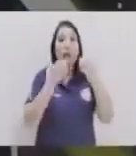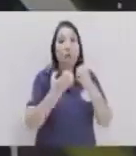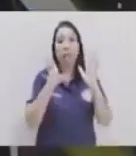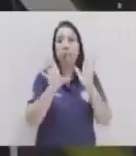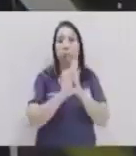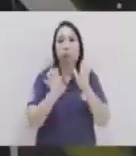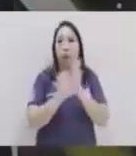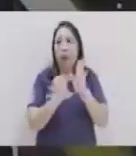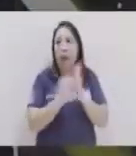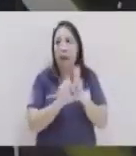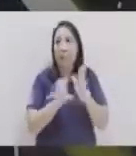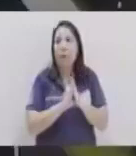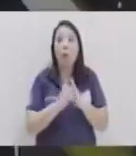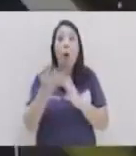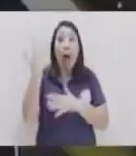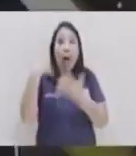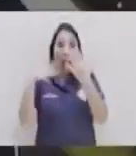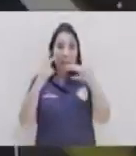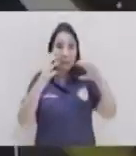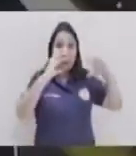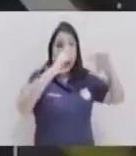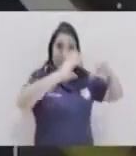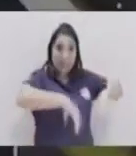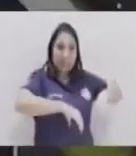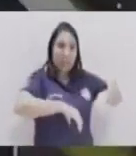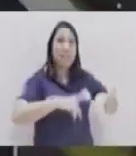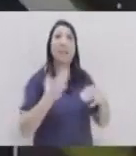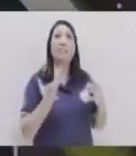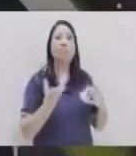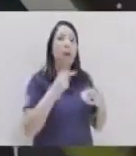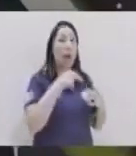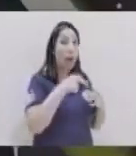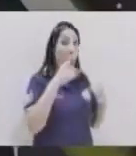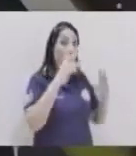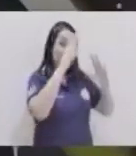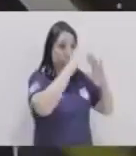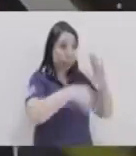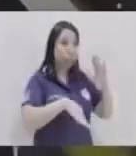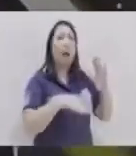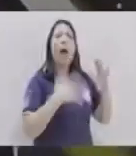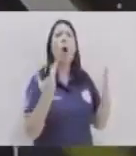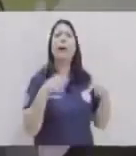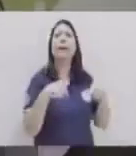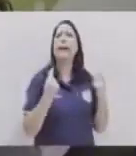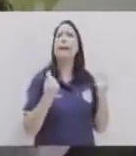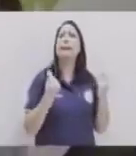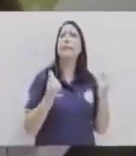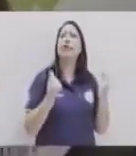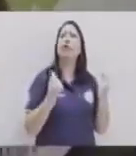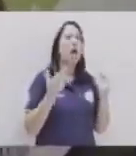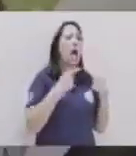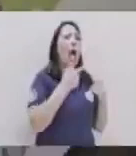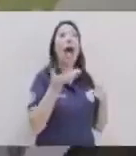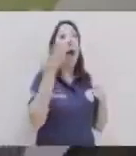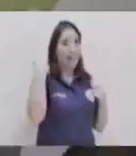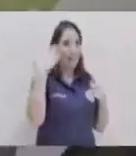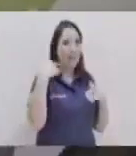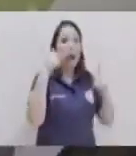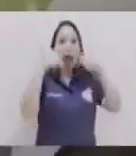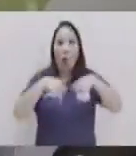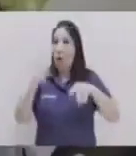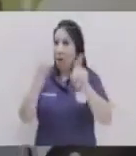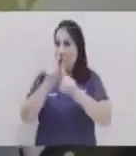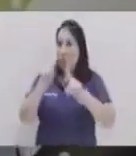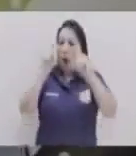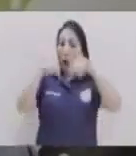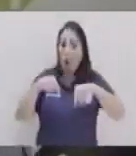la gestión de riesgos se centraba en qué íbamos a hacer después, o sea, ya pasó el desastre, pero ahora actuamos. En cambio, en la